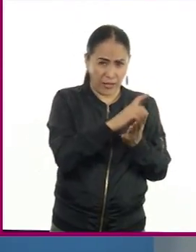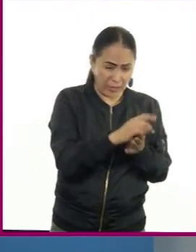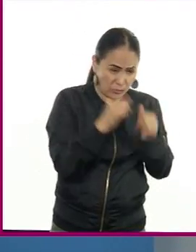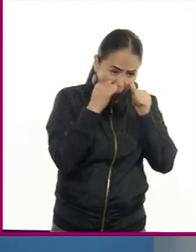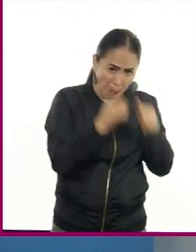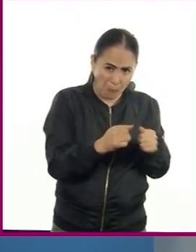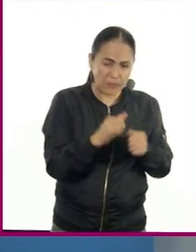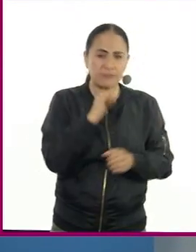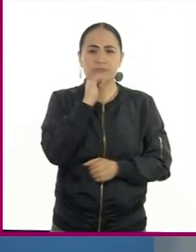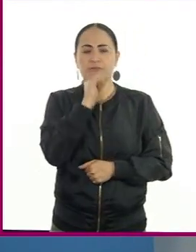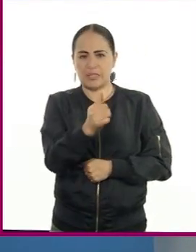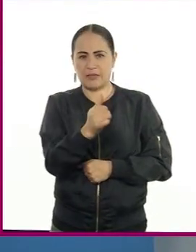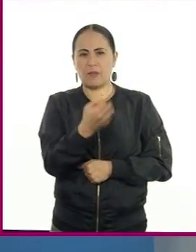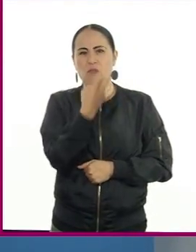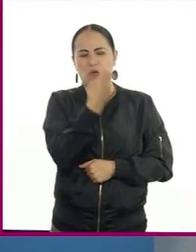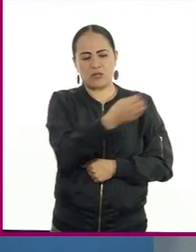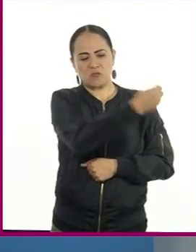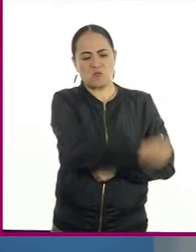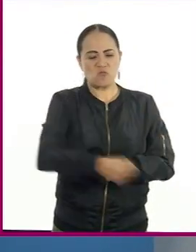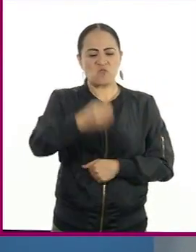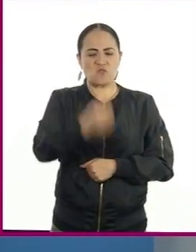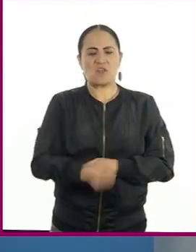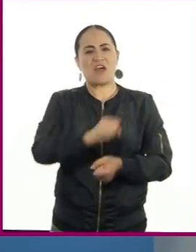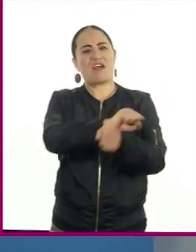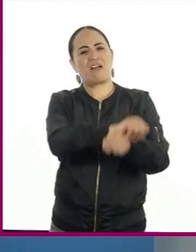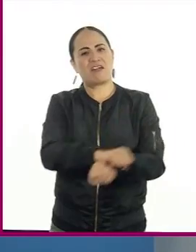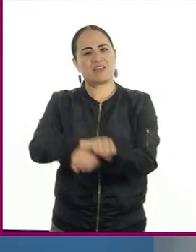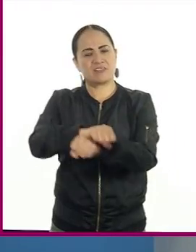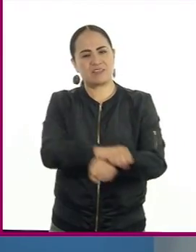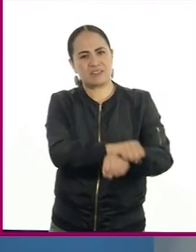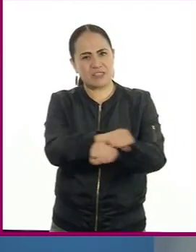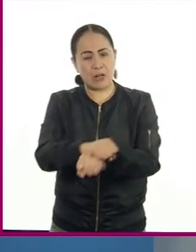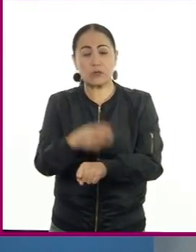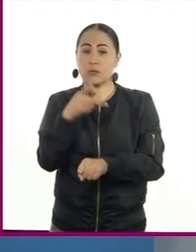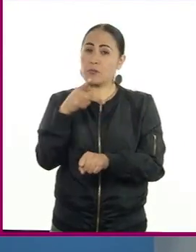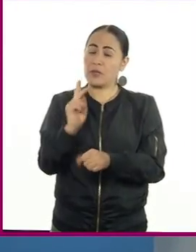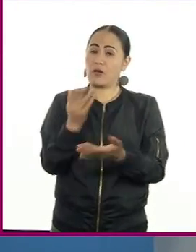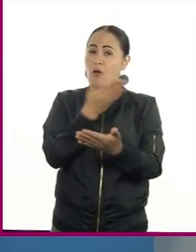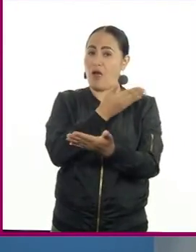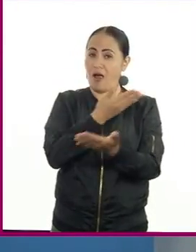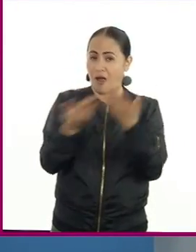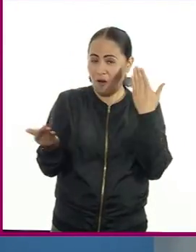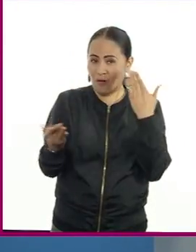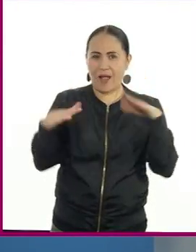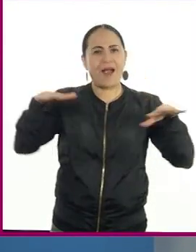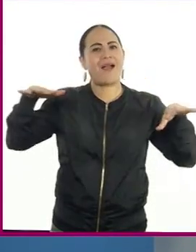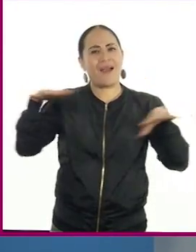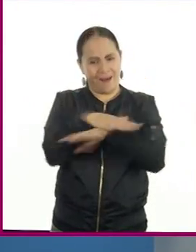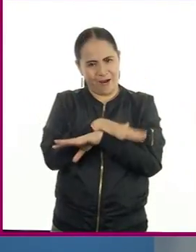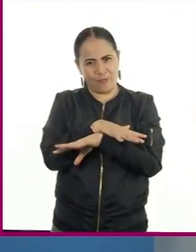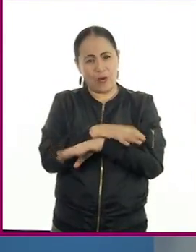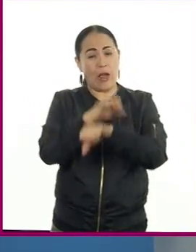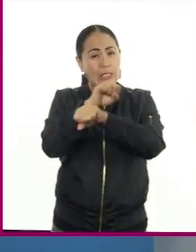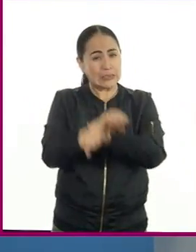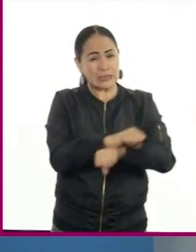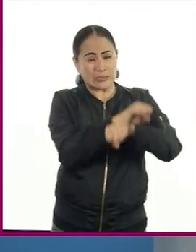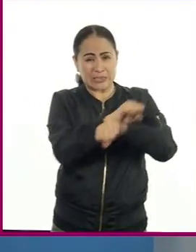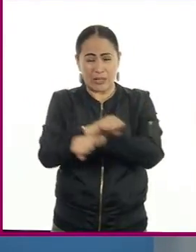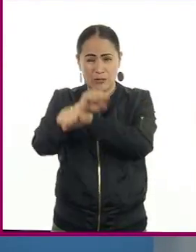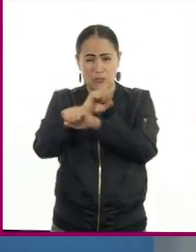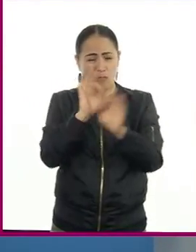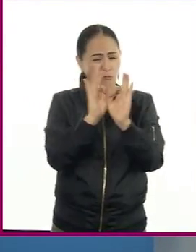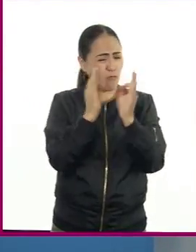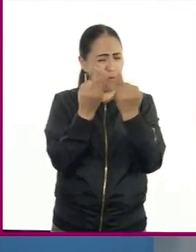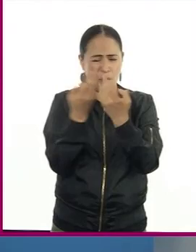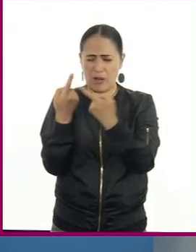lo cual podían ser esclavizadas. Pero en la actualidad sabemos que la esclavitud en cualquiera de sus